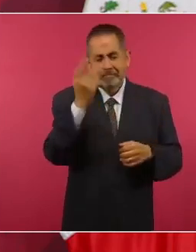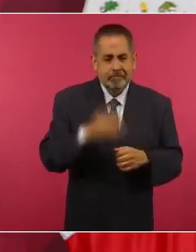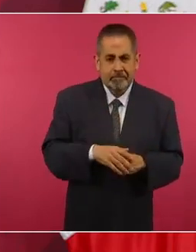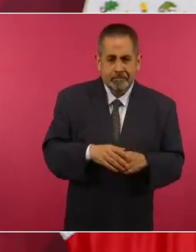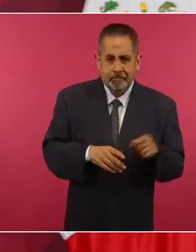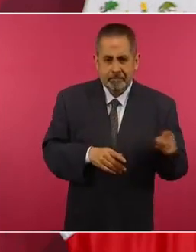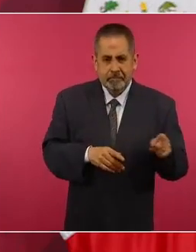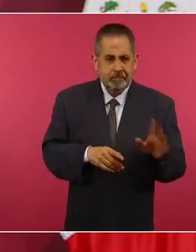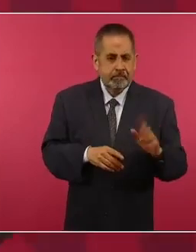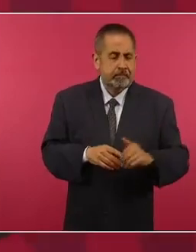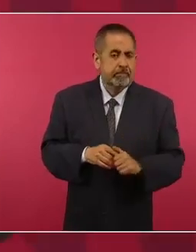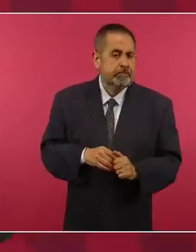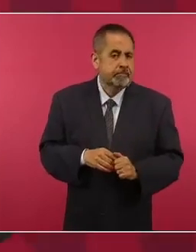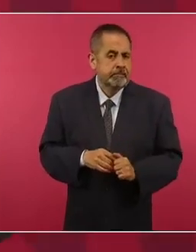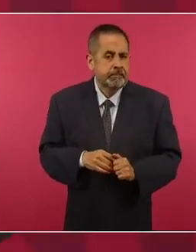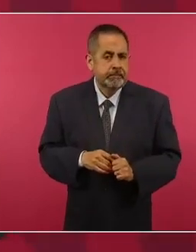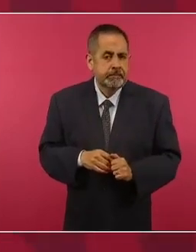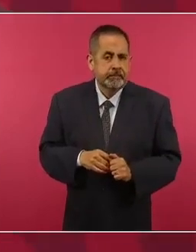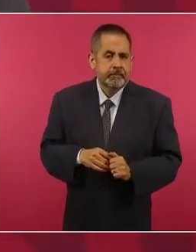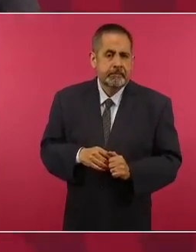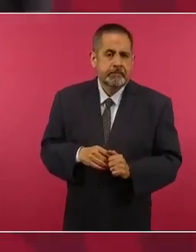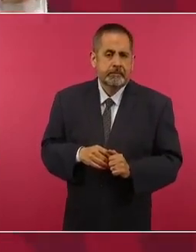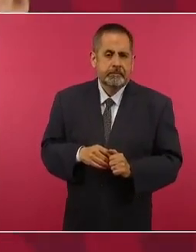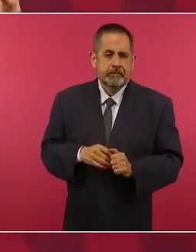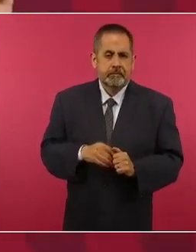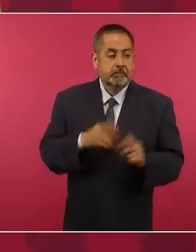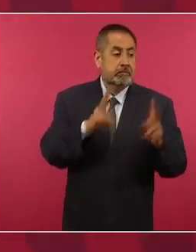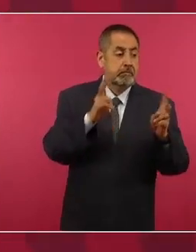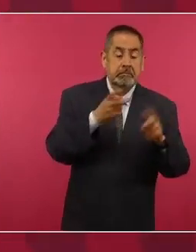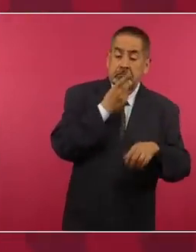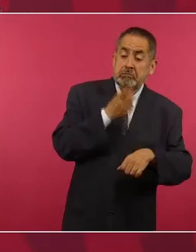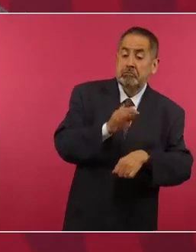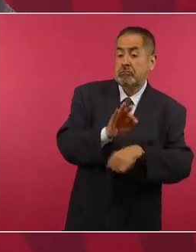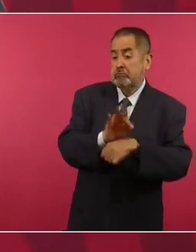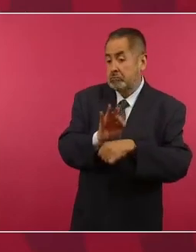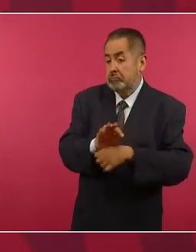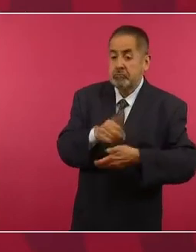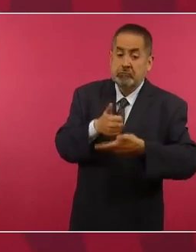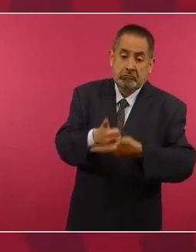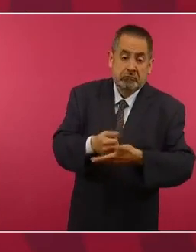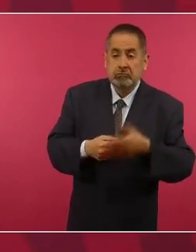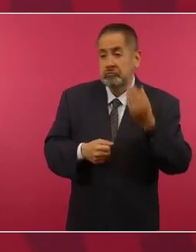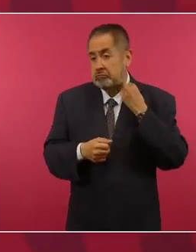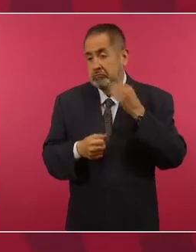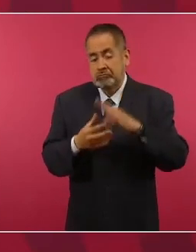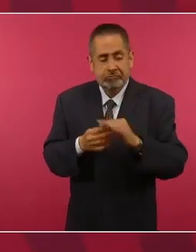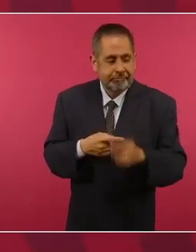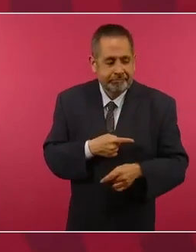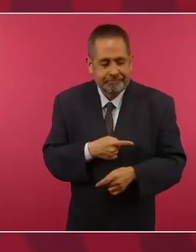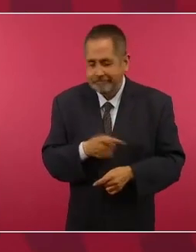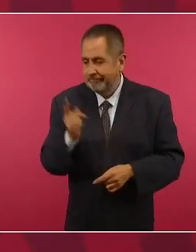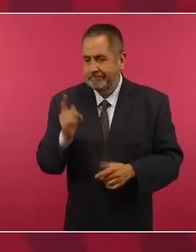más cercanos, supuestamente defensores, abogados y todo,